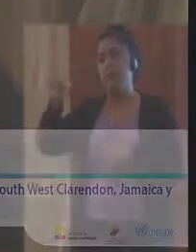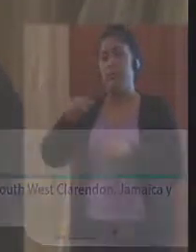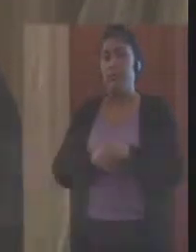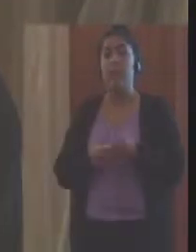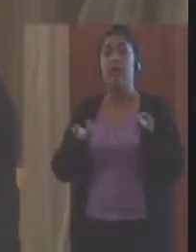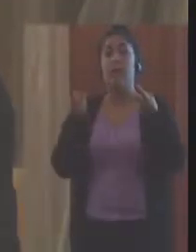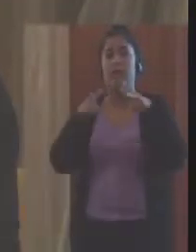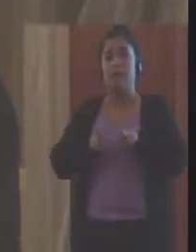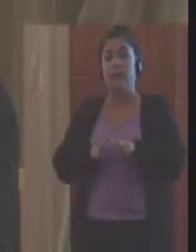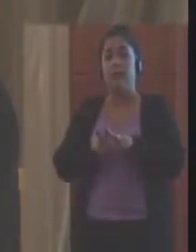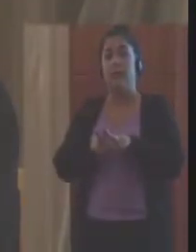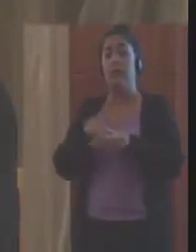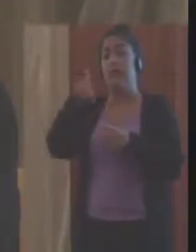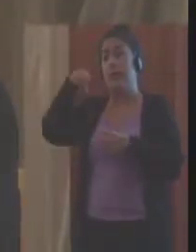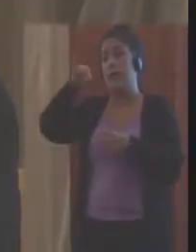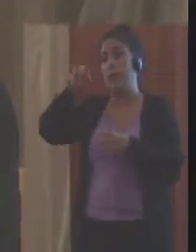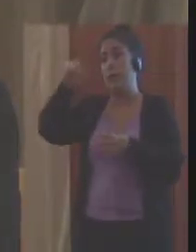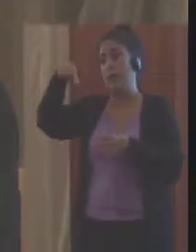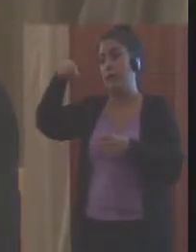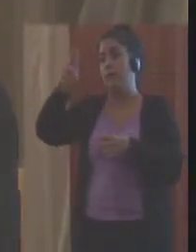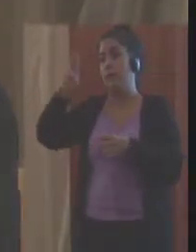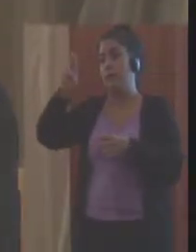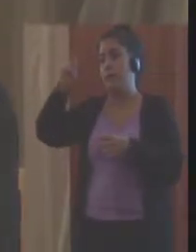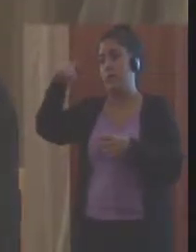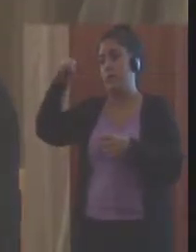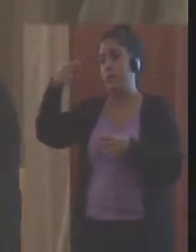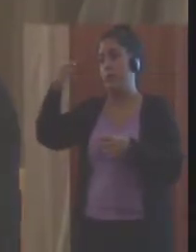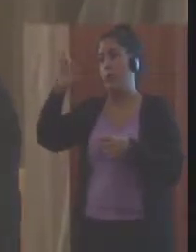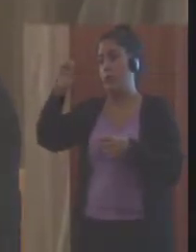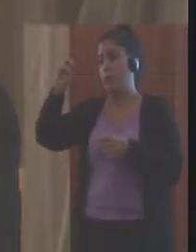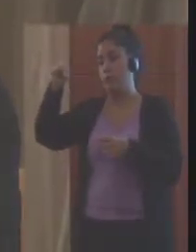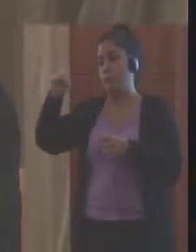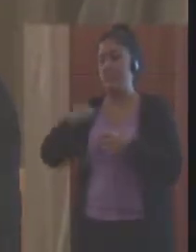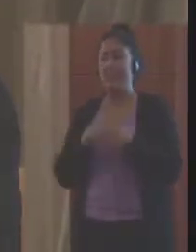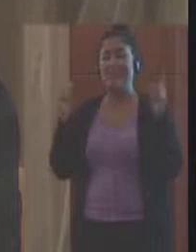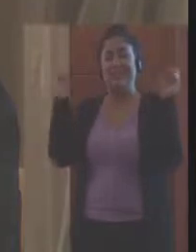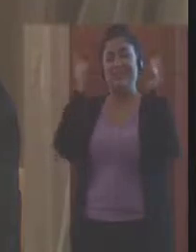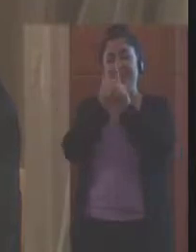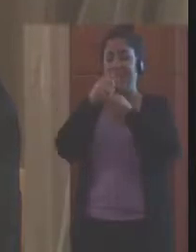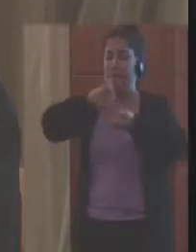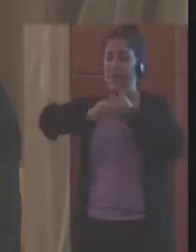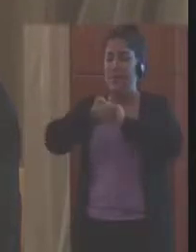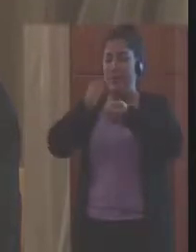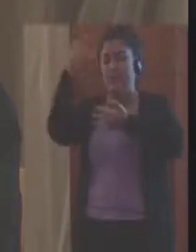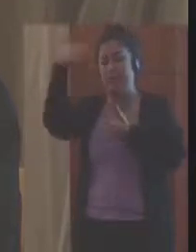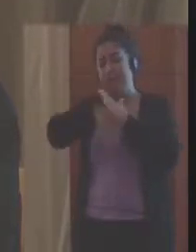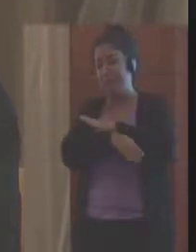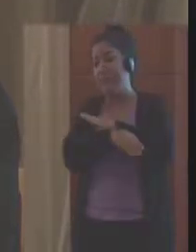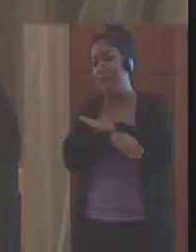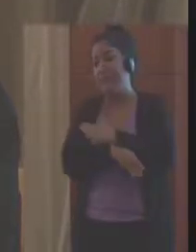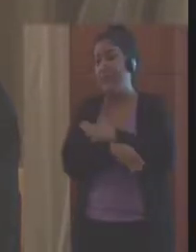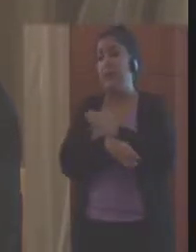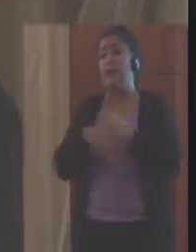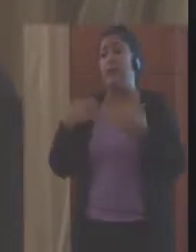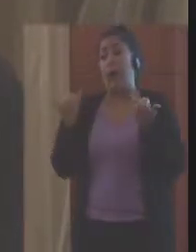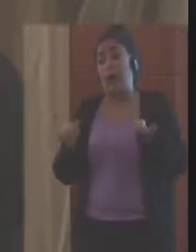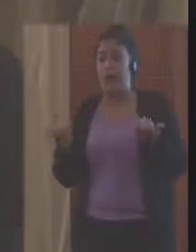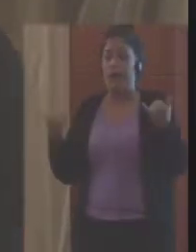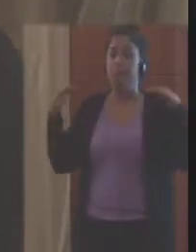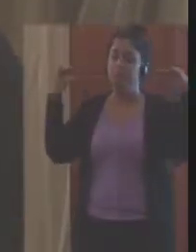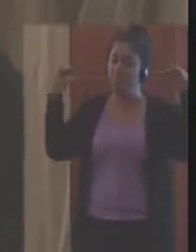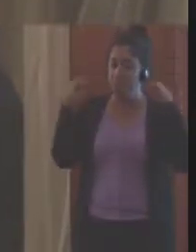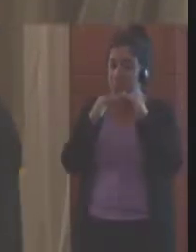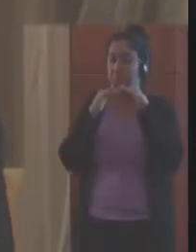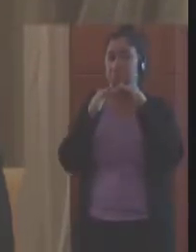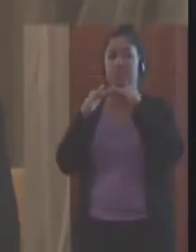then we e had a very long incendios. period of Y luego hemos stability tenido un periodo bastante largo de till the estabilidad next major hasta hurricane que was venga somewhere in el